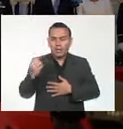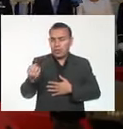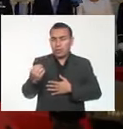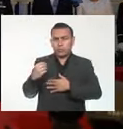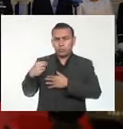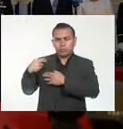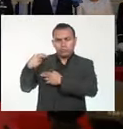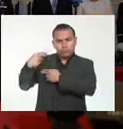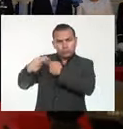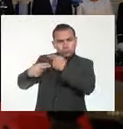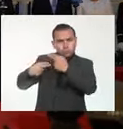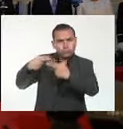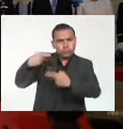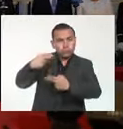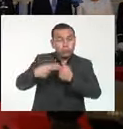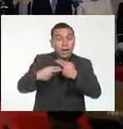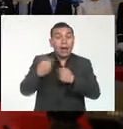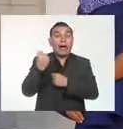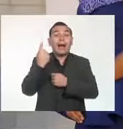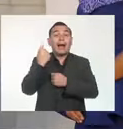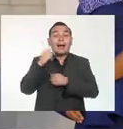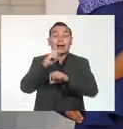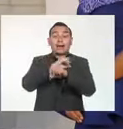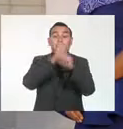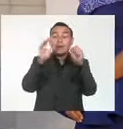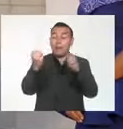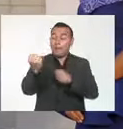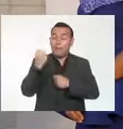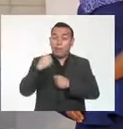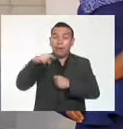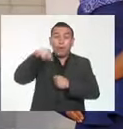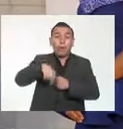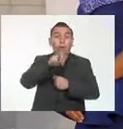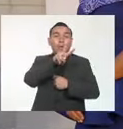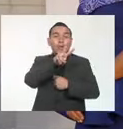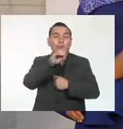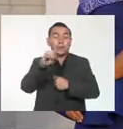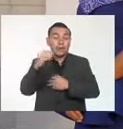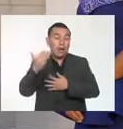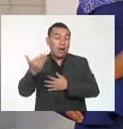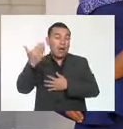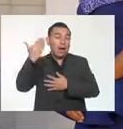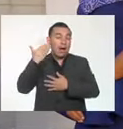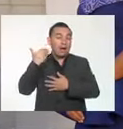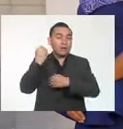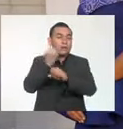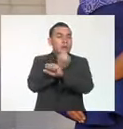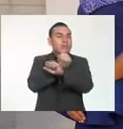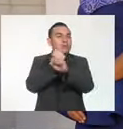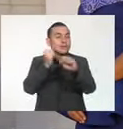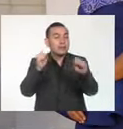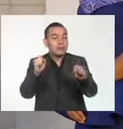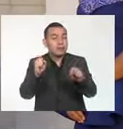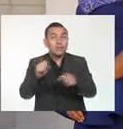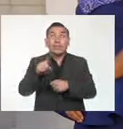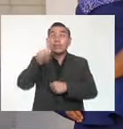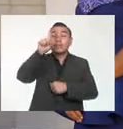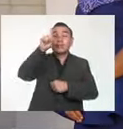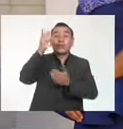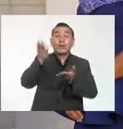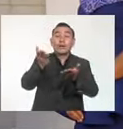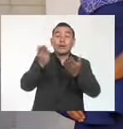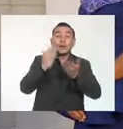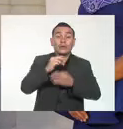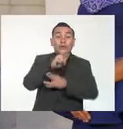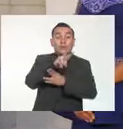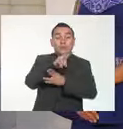lo vean hacia atrás, entenderán la importancia de este momento. Dios nos ha regalado que nuestro bicentenario, los